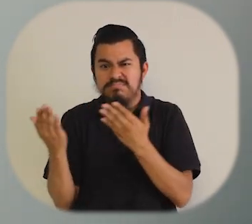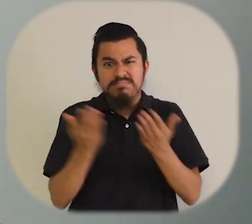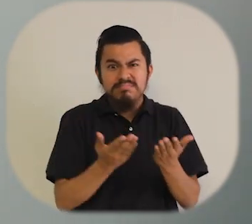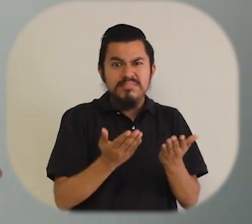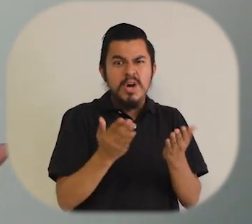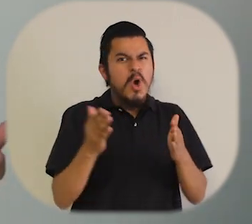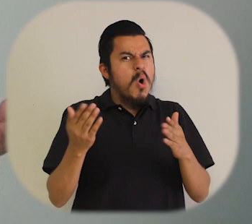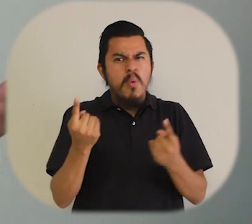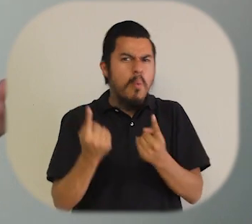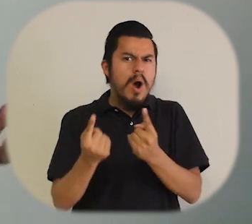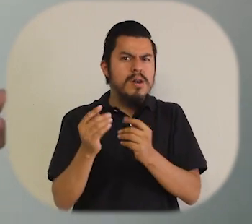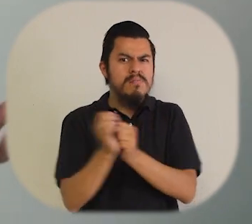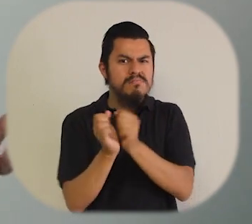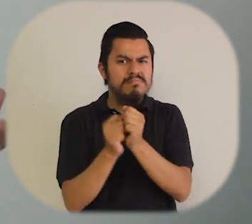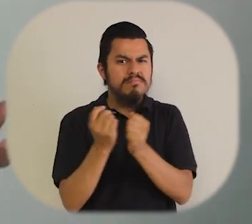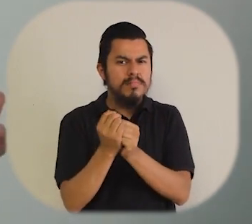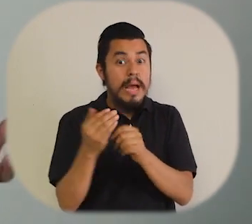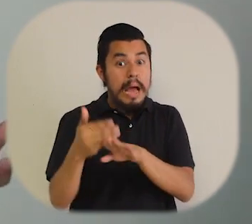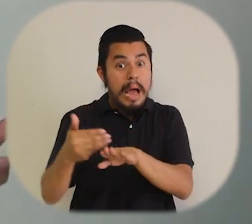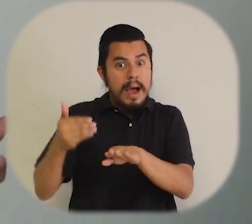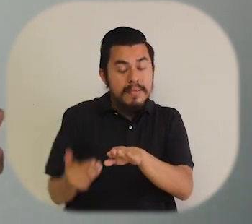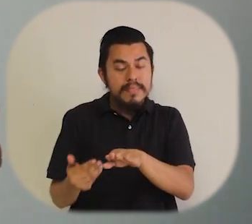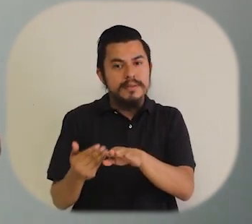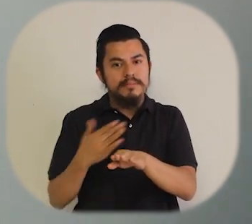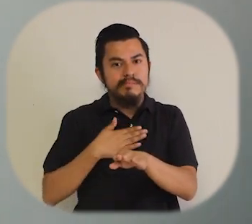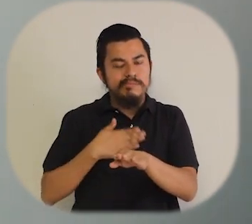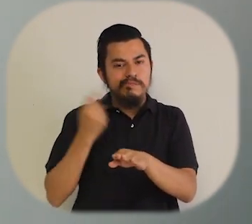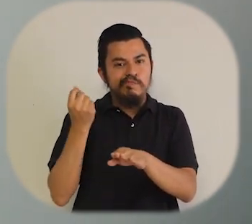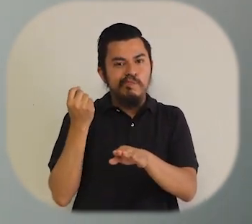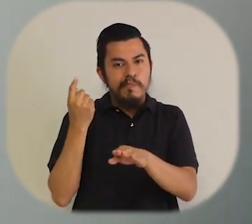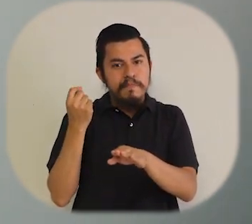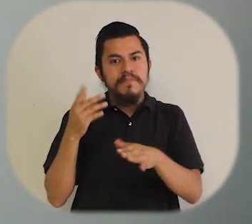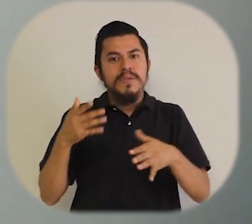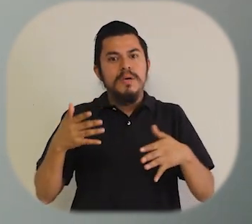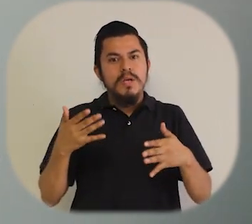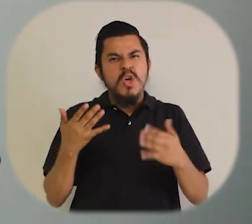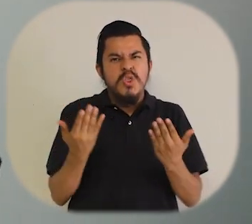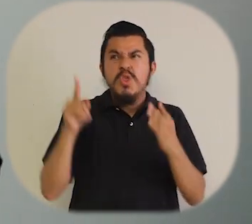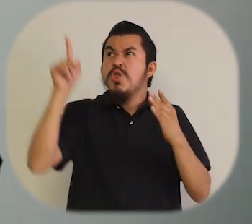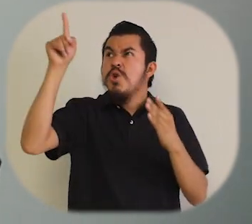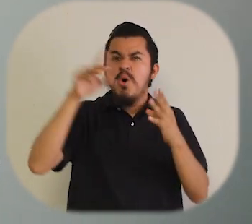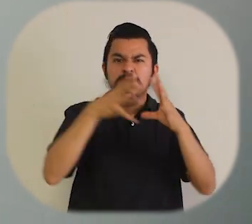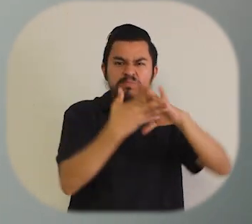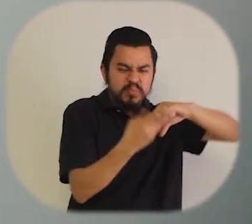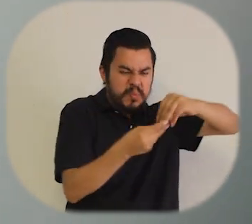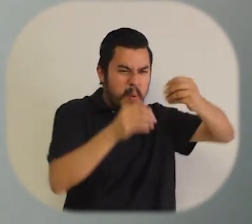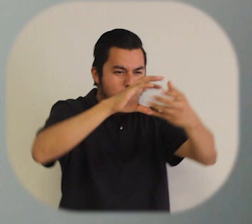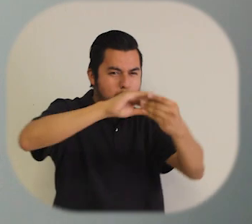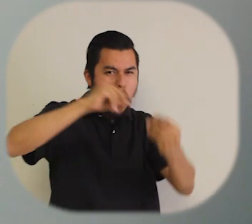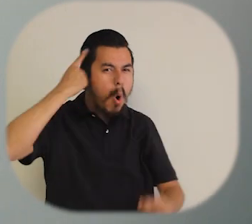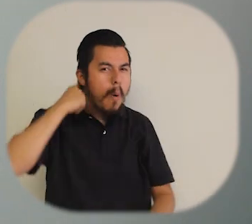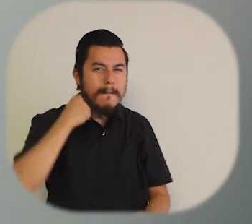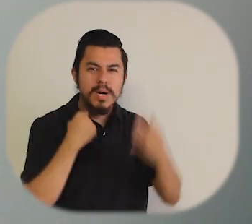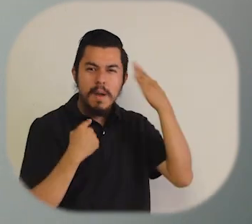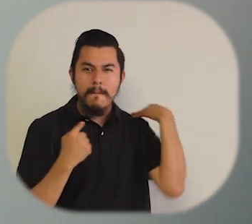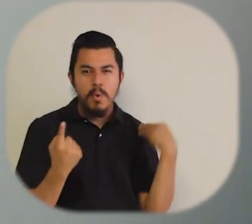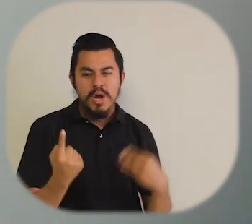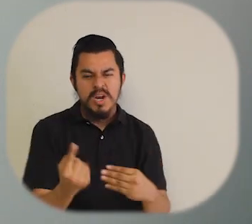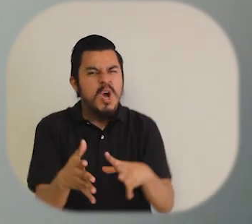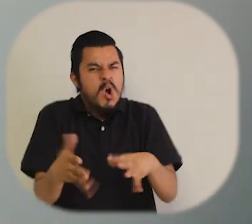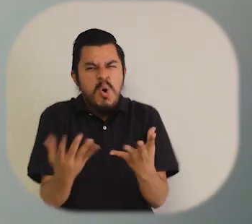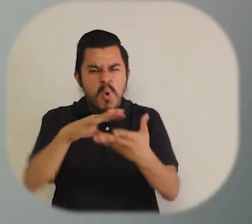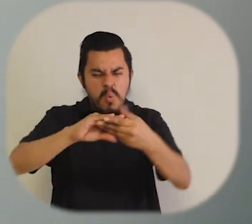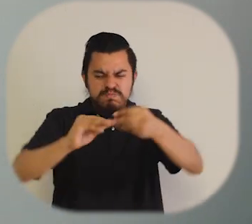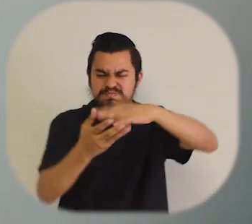de entender cómo es que Dios creó al ser humano. Cuando Dios creó al ser humano, el hombre desde el principio, ¿cómo